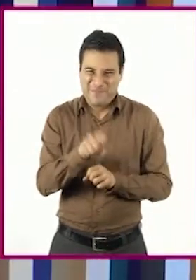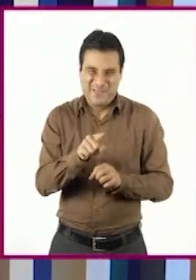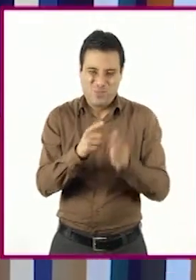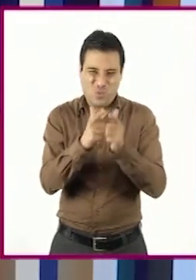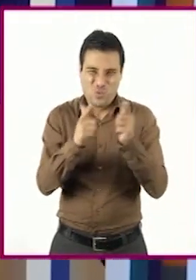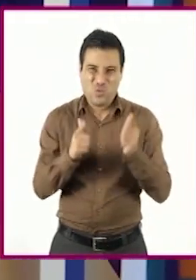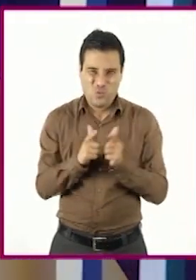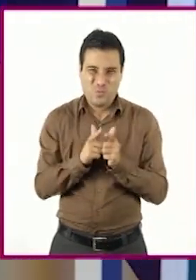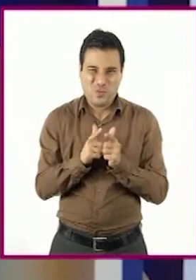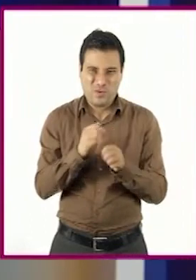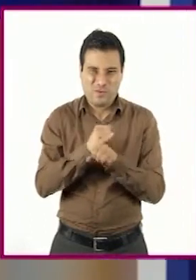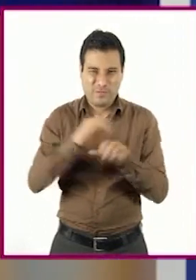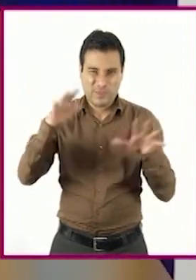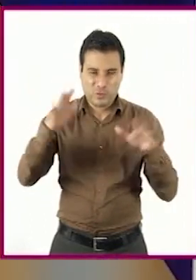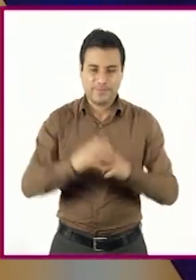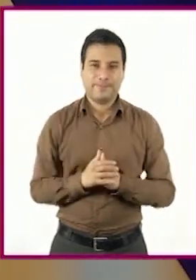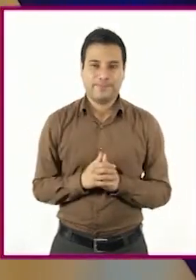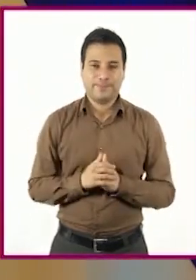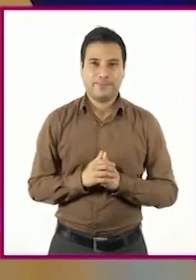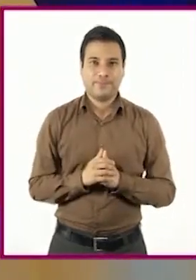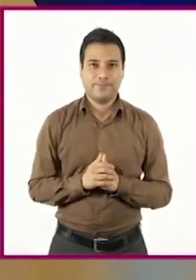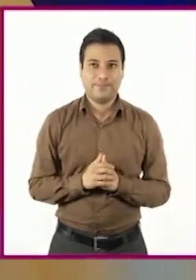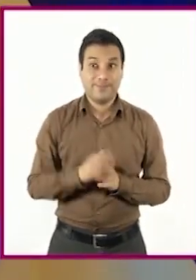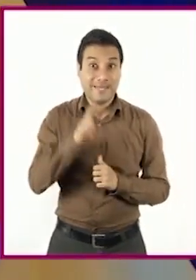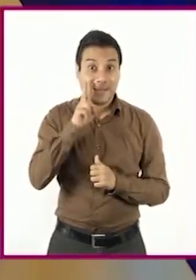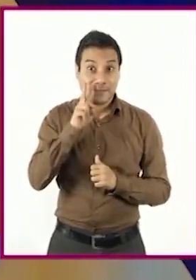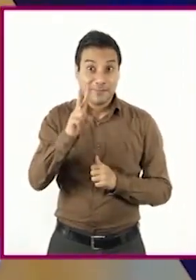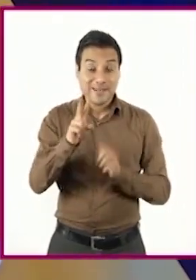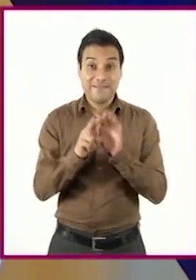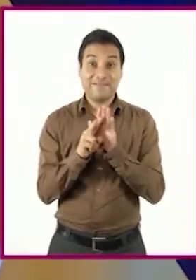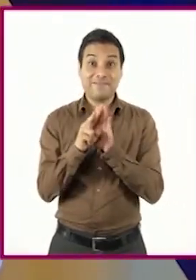grupo. Alumnas y alumnos, acompáñenos